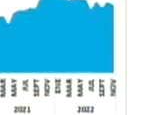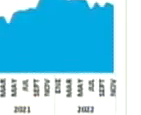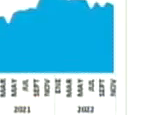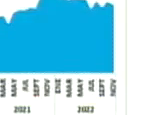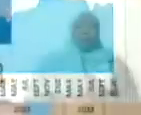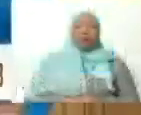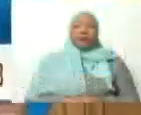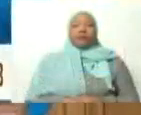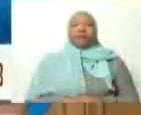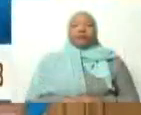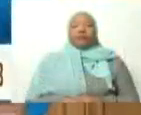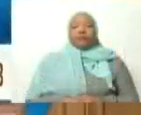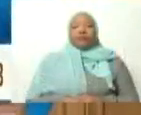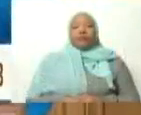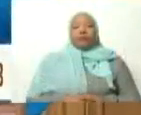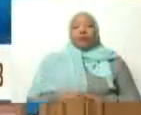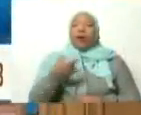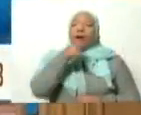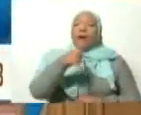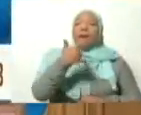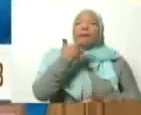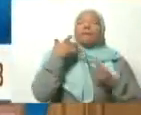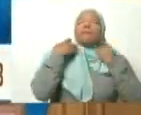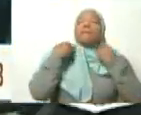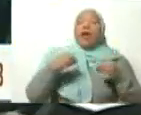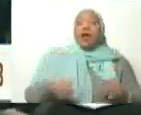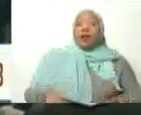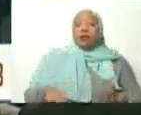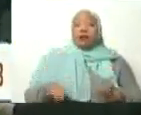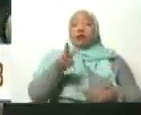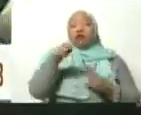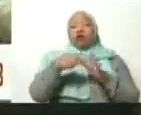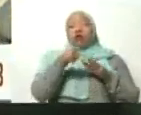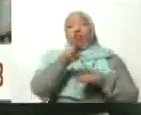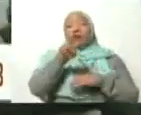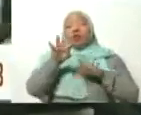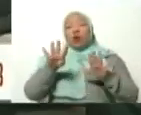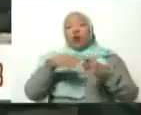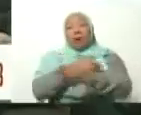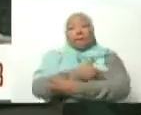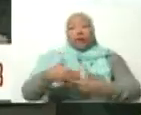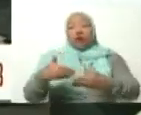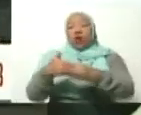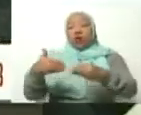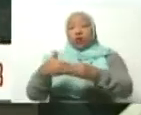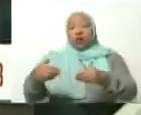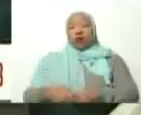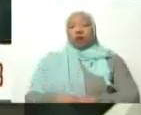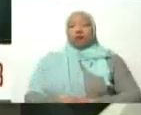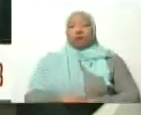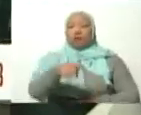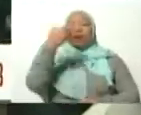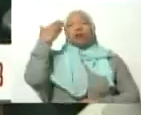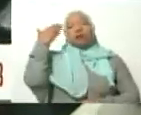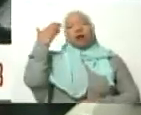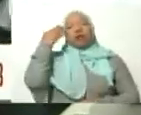astronómica frase de pérdidas para Venezuela por 232 mil millones de dólares. Ustedes